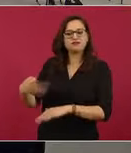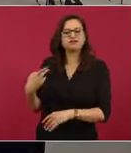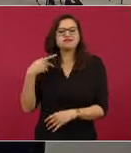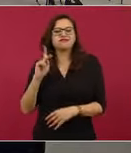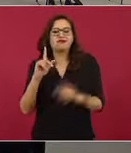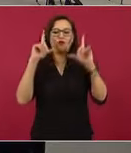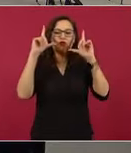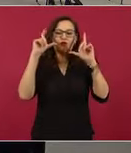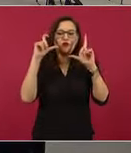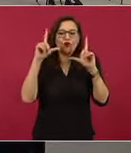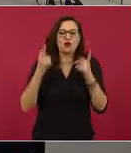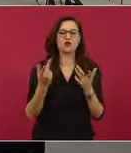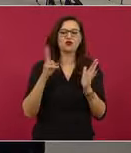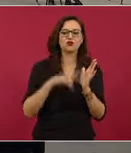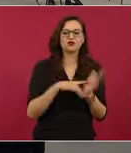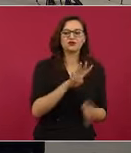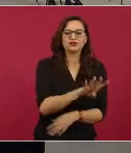AIFA.